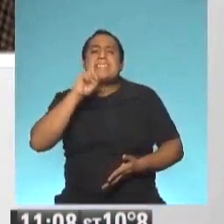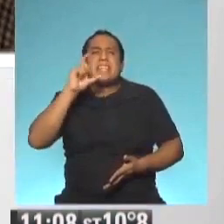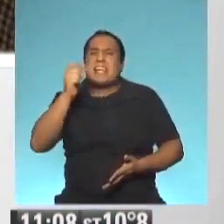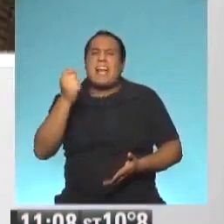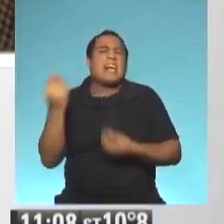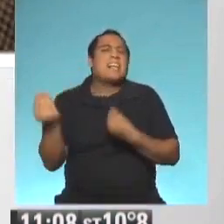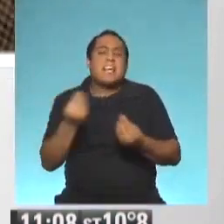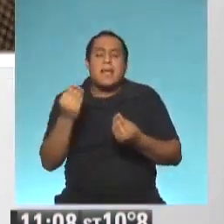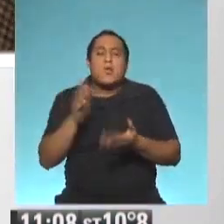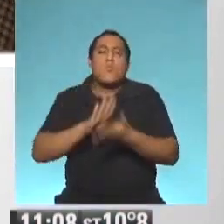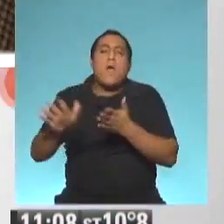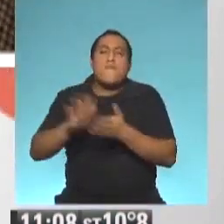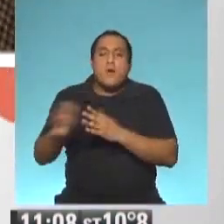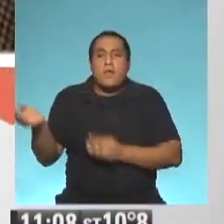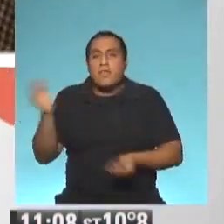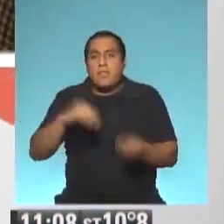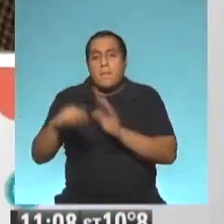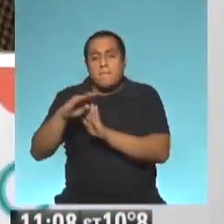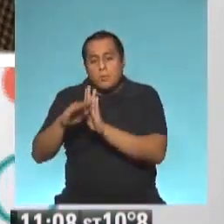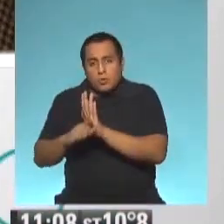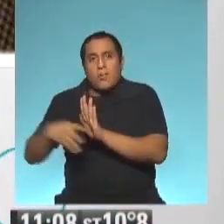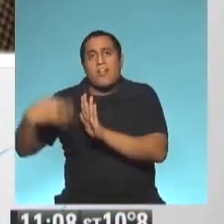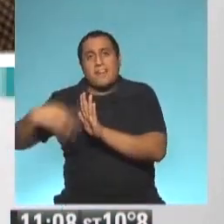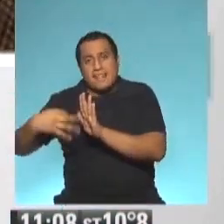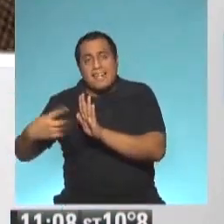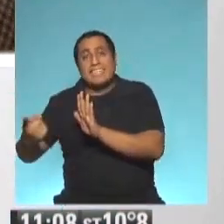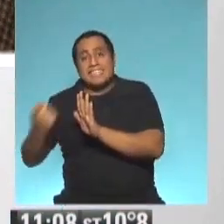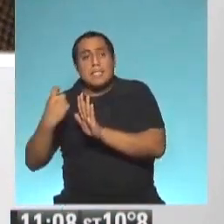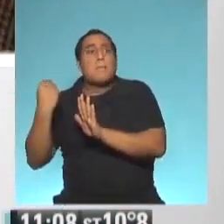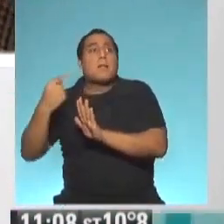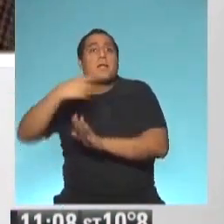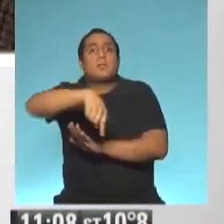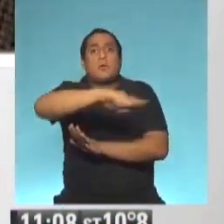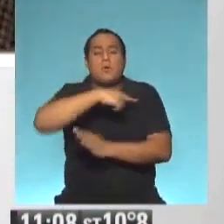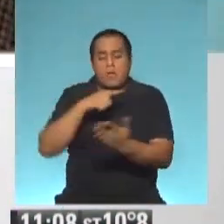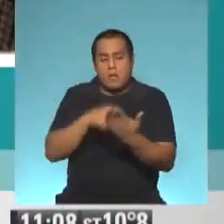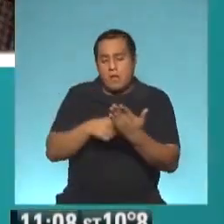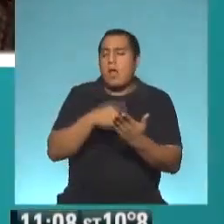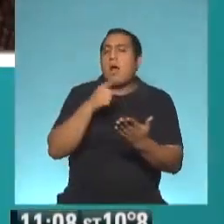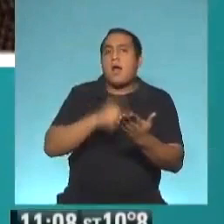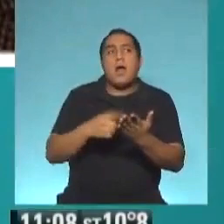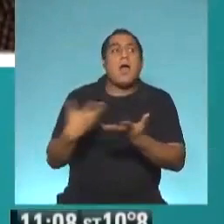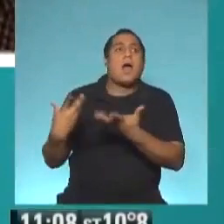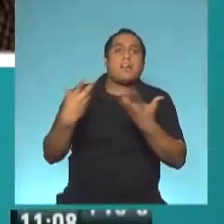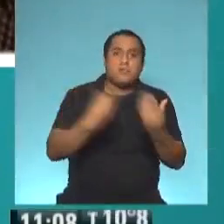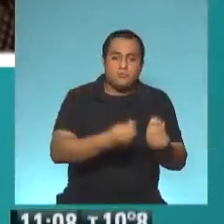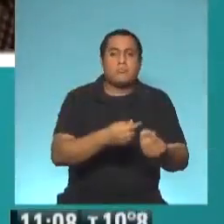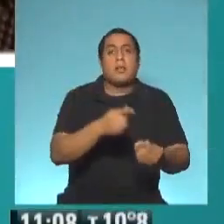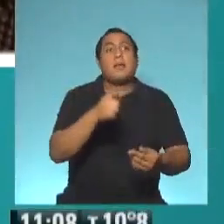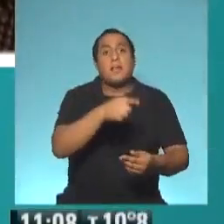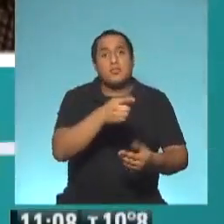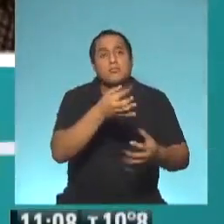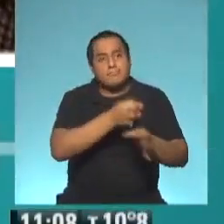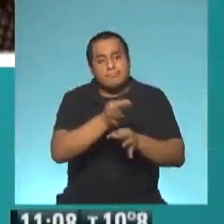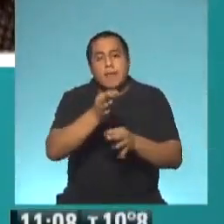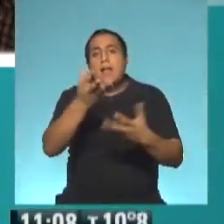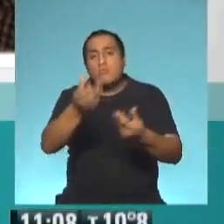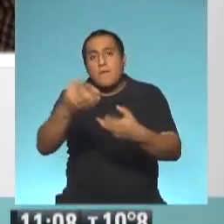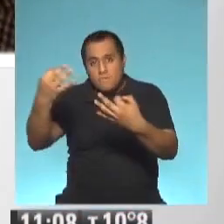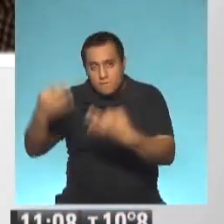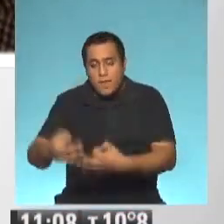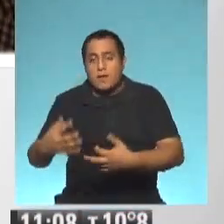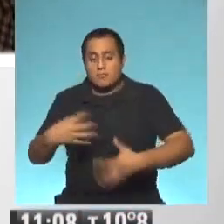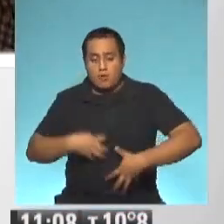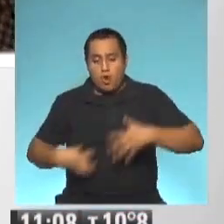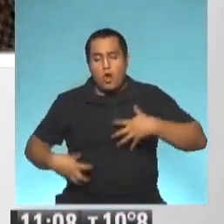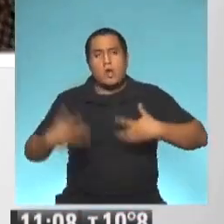y, digamos, y generar protocolos y trabajar en esa dirección, porque es lo que hace posible que haya donantes de órganos, ¿no? Sin